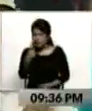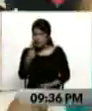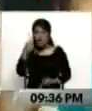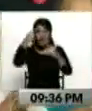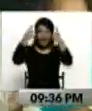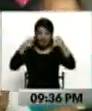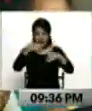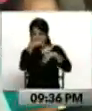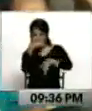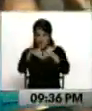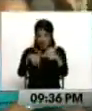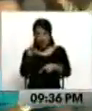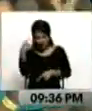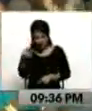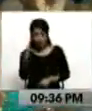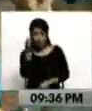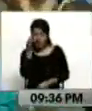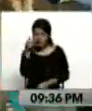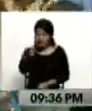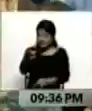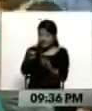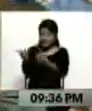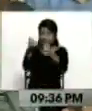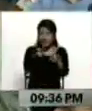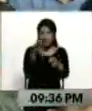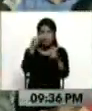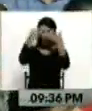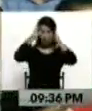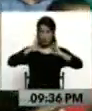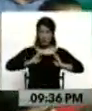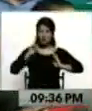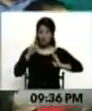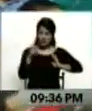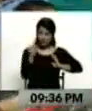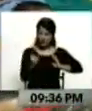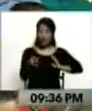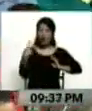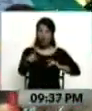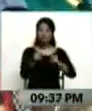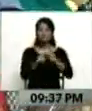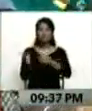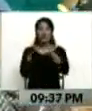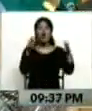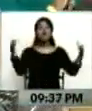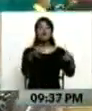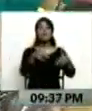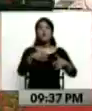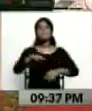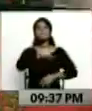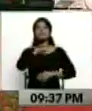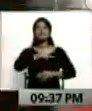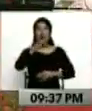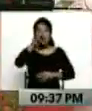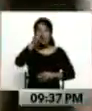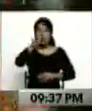Rober por aquí andreina brigada de la misión Robert